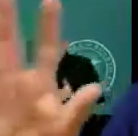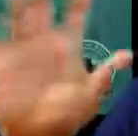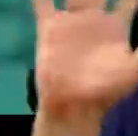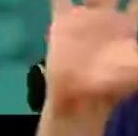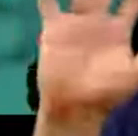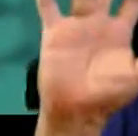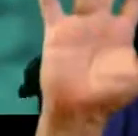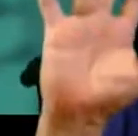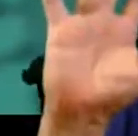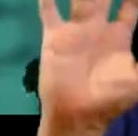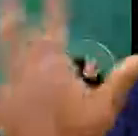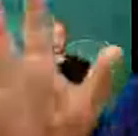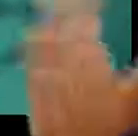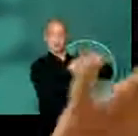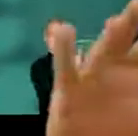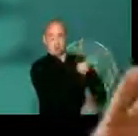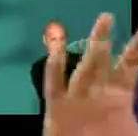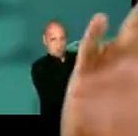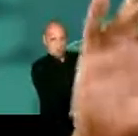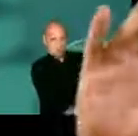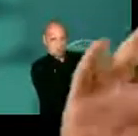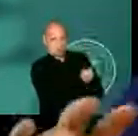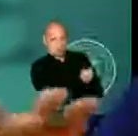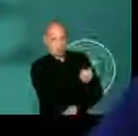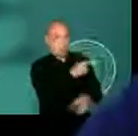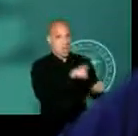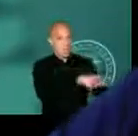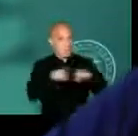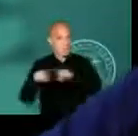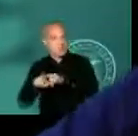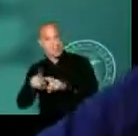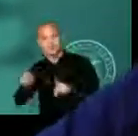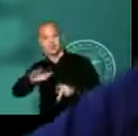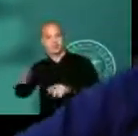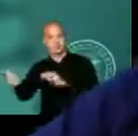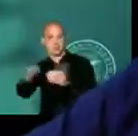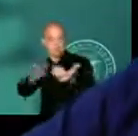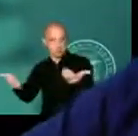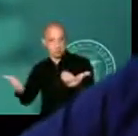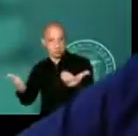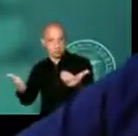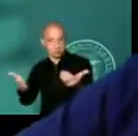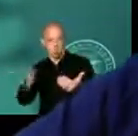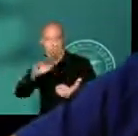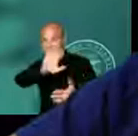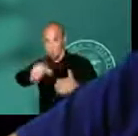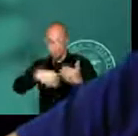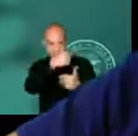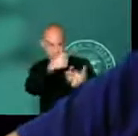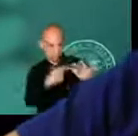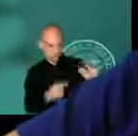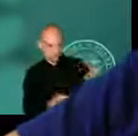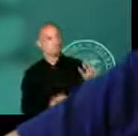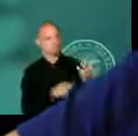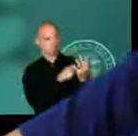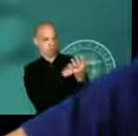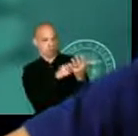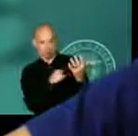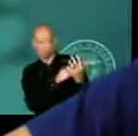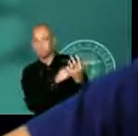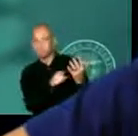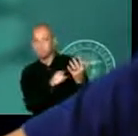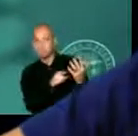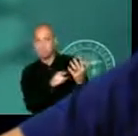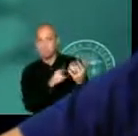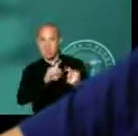para 100 personas, solamente 25 personas en ese espacio, con 9 pies de distancia